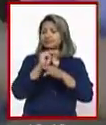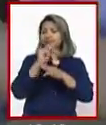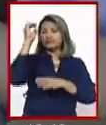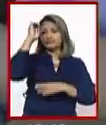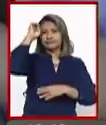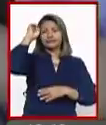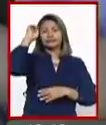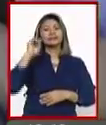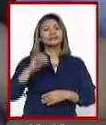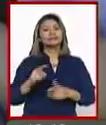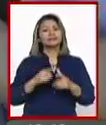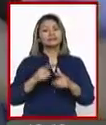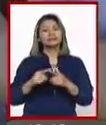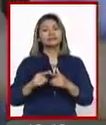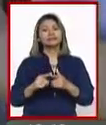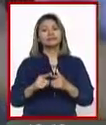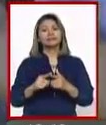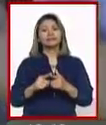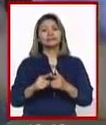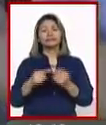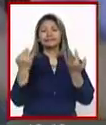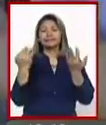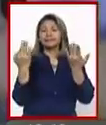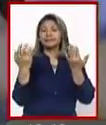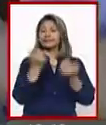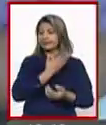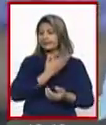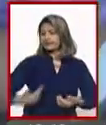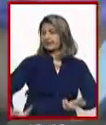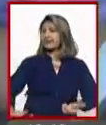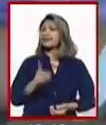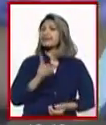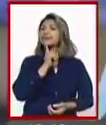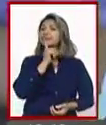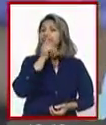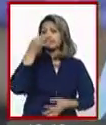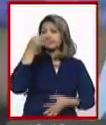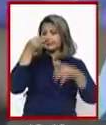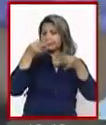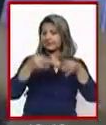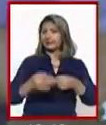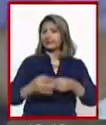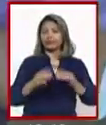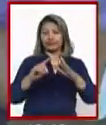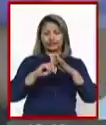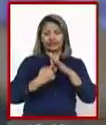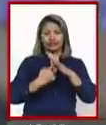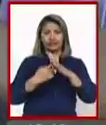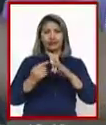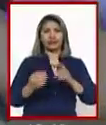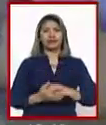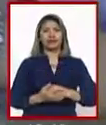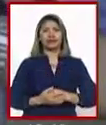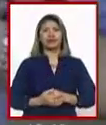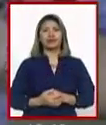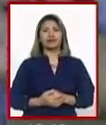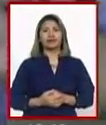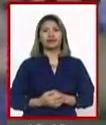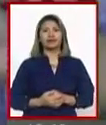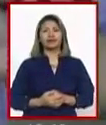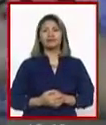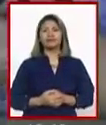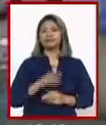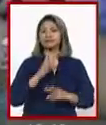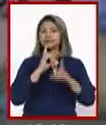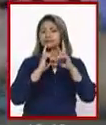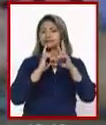Estado. En todo caso, estamos esperando que el presidente nos confirme porque lo que inicialmente él nos hizo